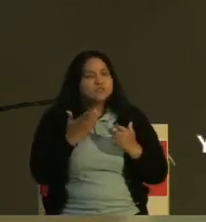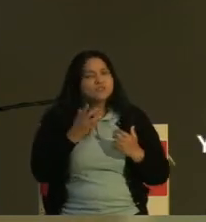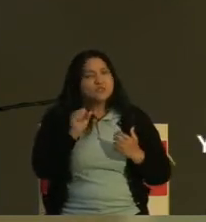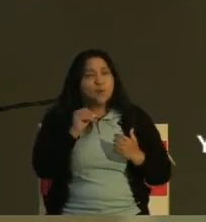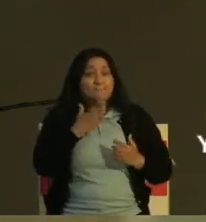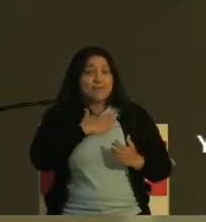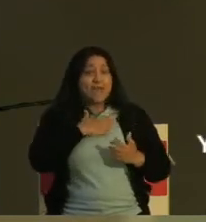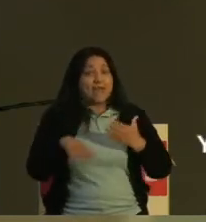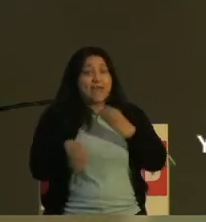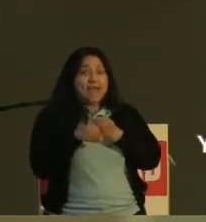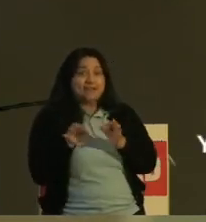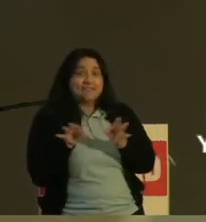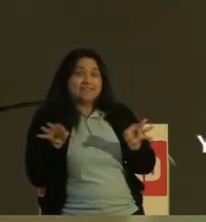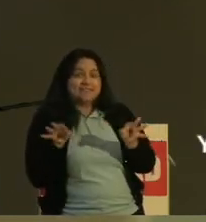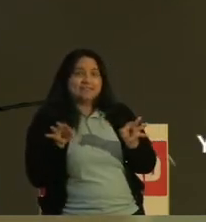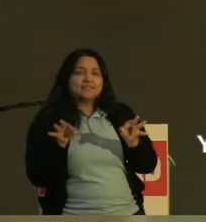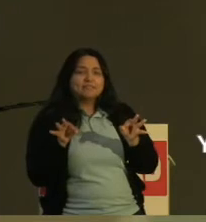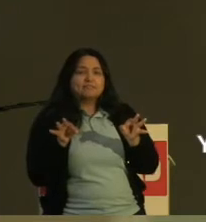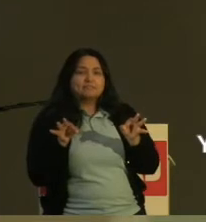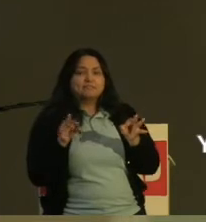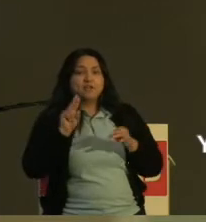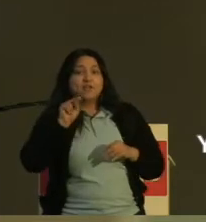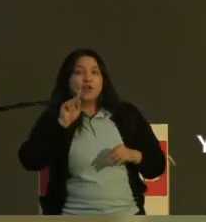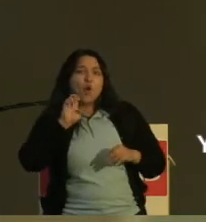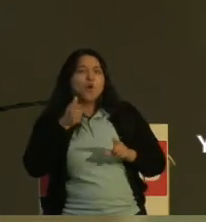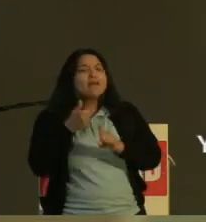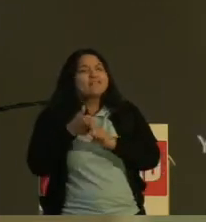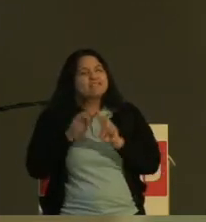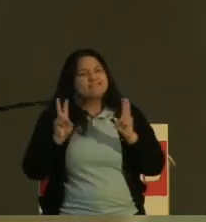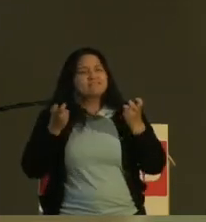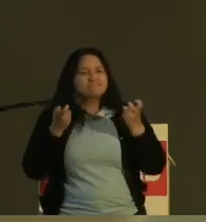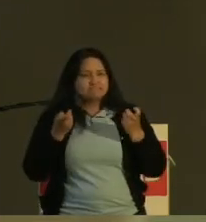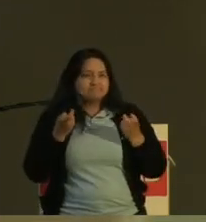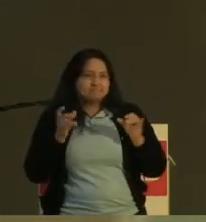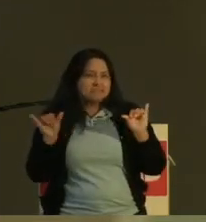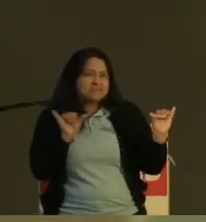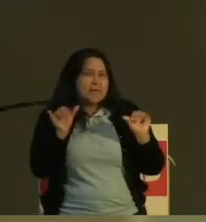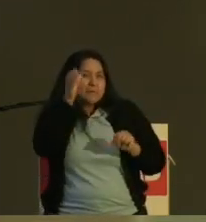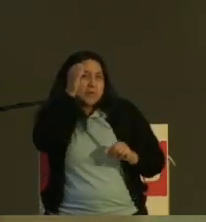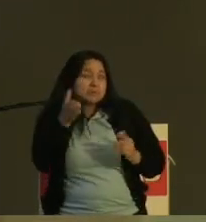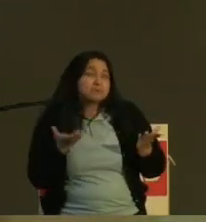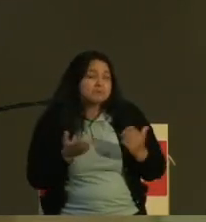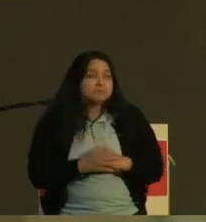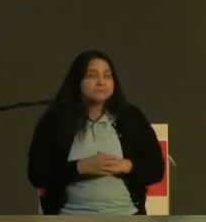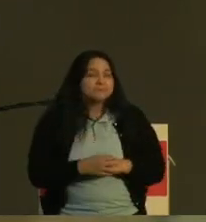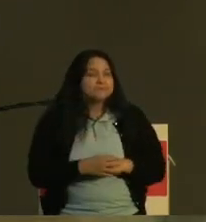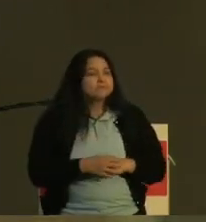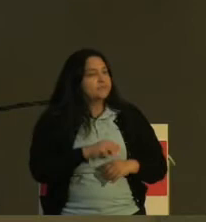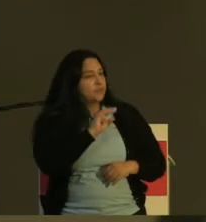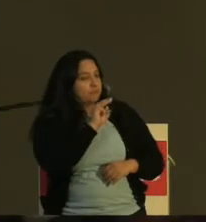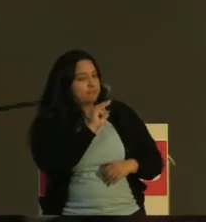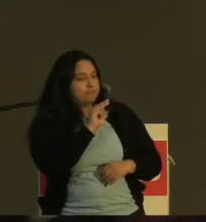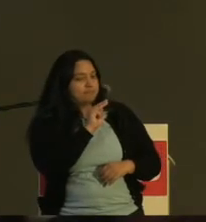note kind of presented itself and made sense. Mario, how do